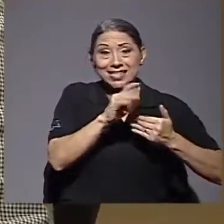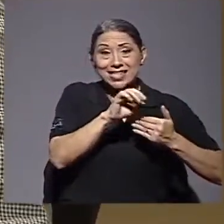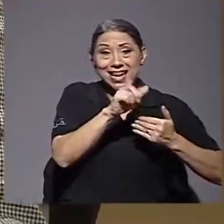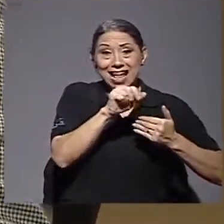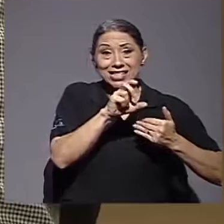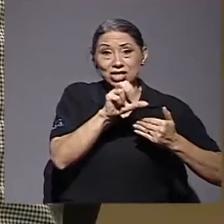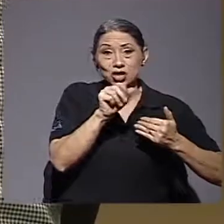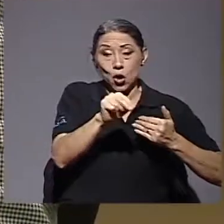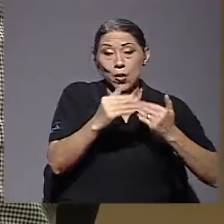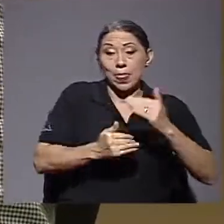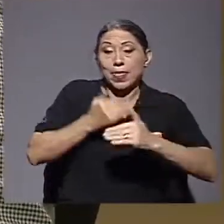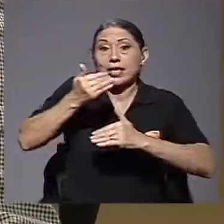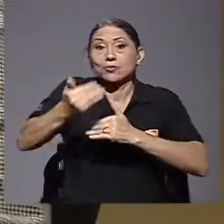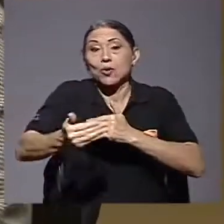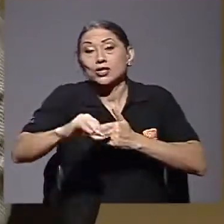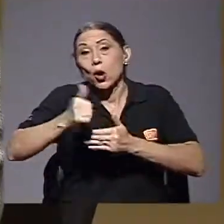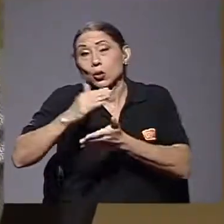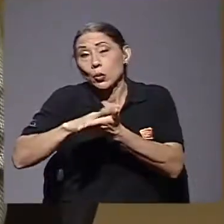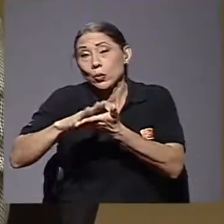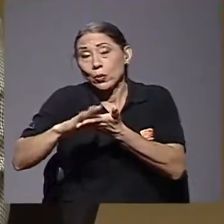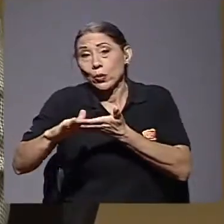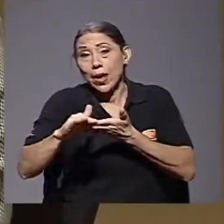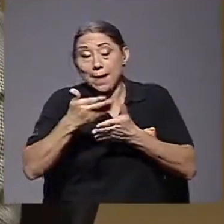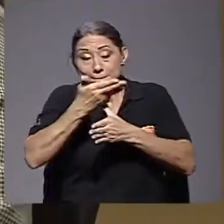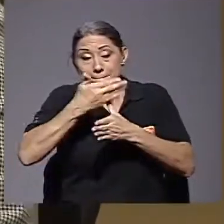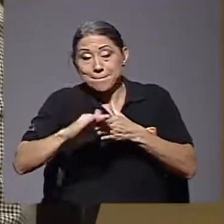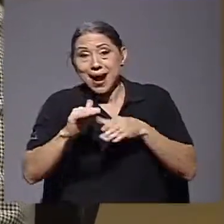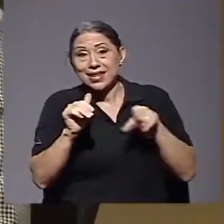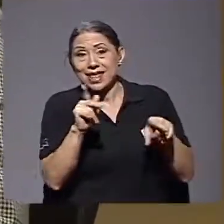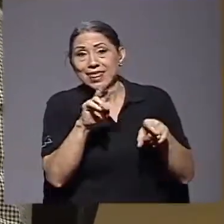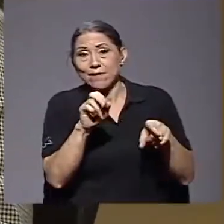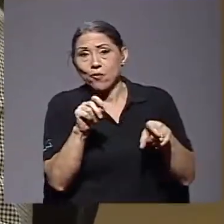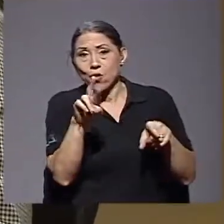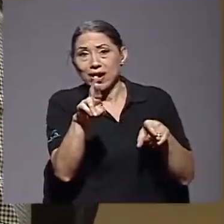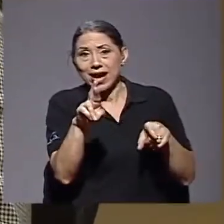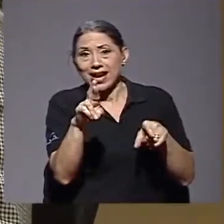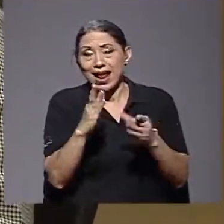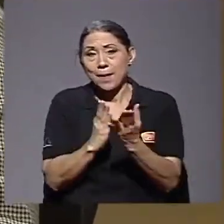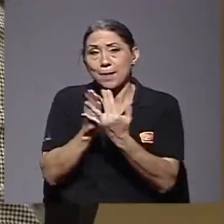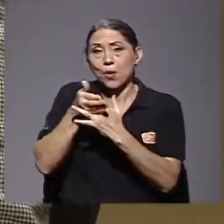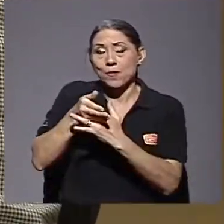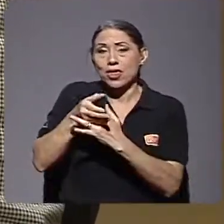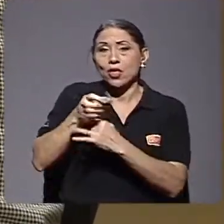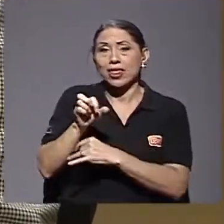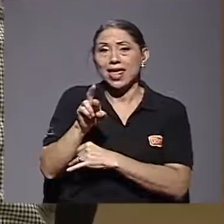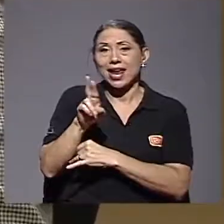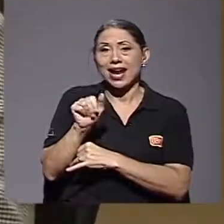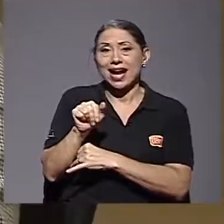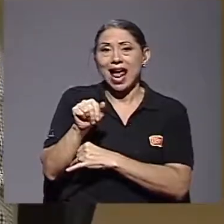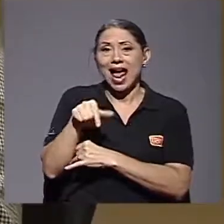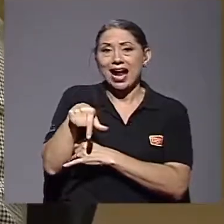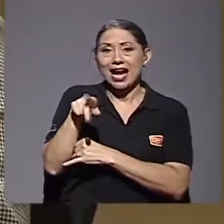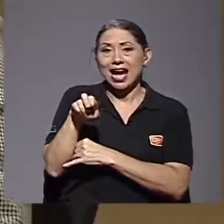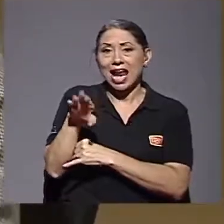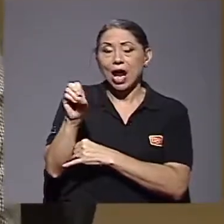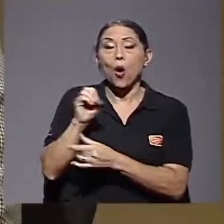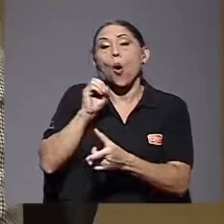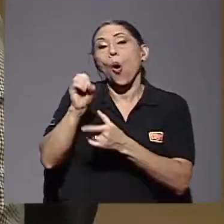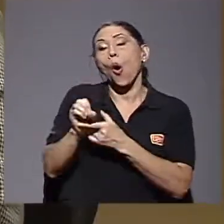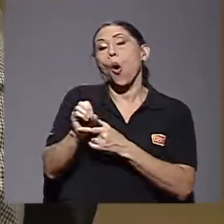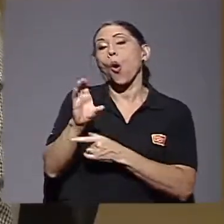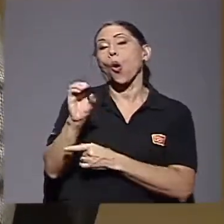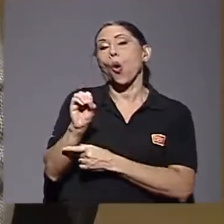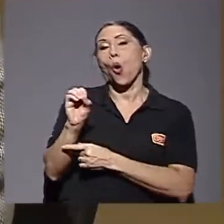convertir todo ese búnker o parte de ese búnker por medio de craqueo o por coking, que es un proceso de coking o